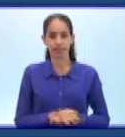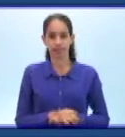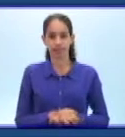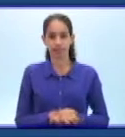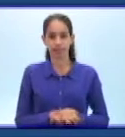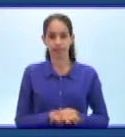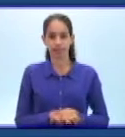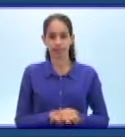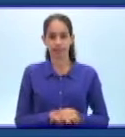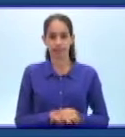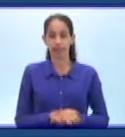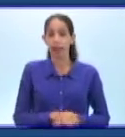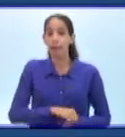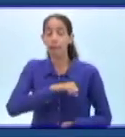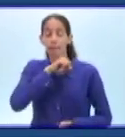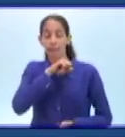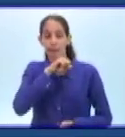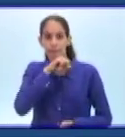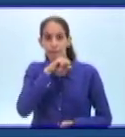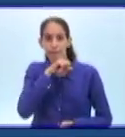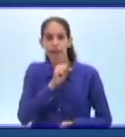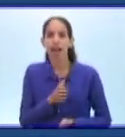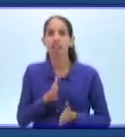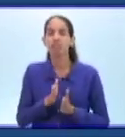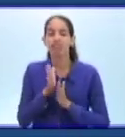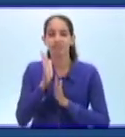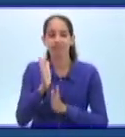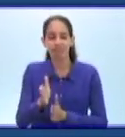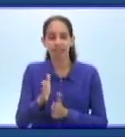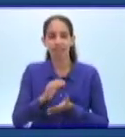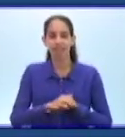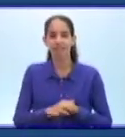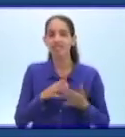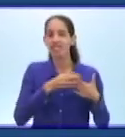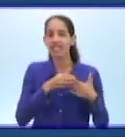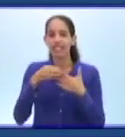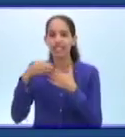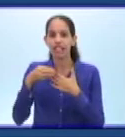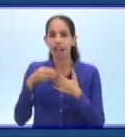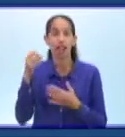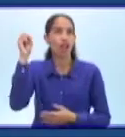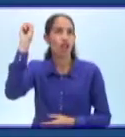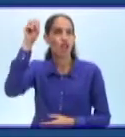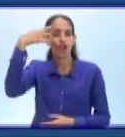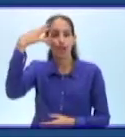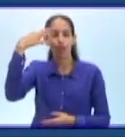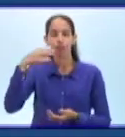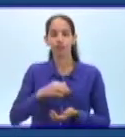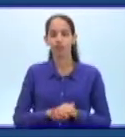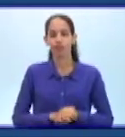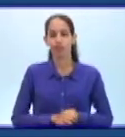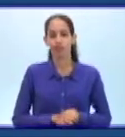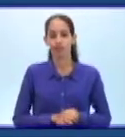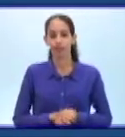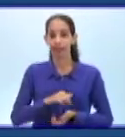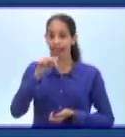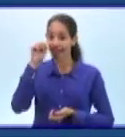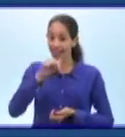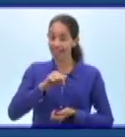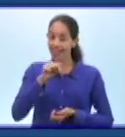es orientación, mi madre es guía, mi madre es luz y aquí entonces